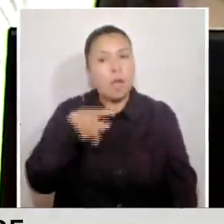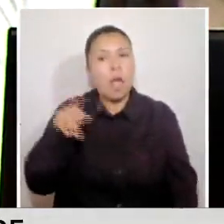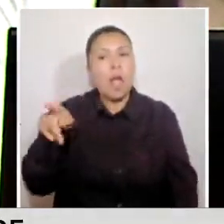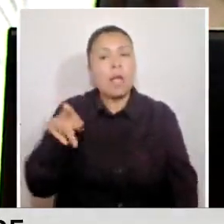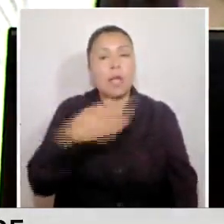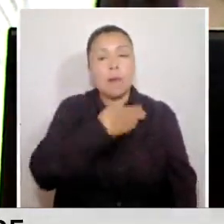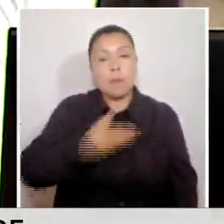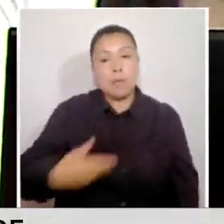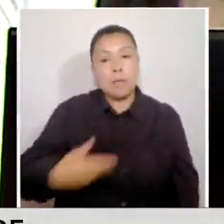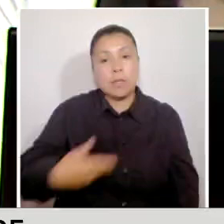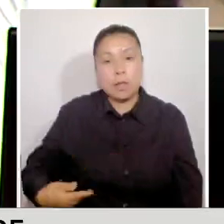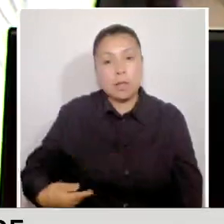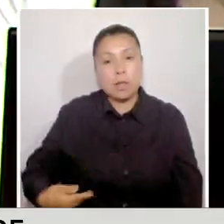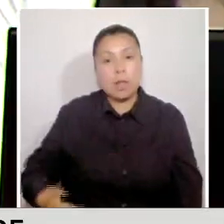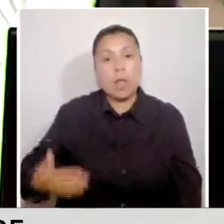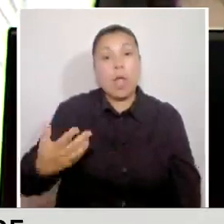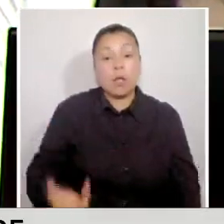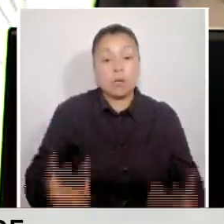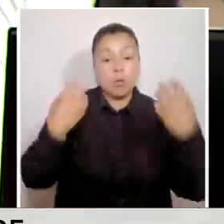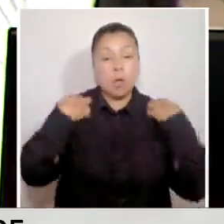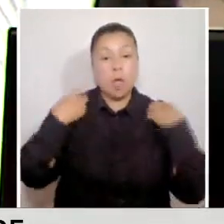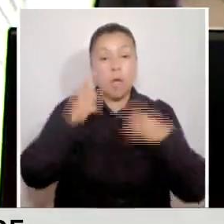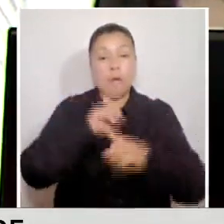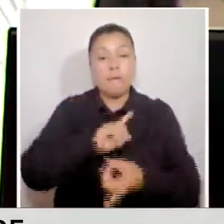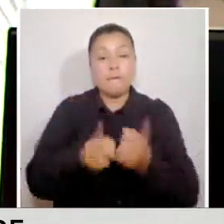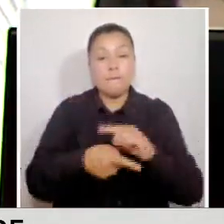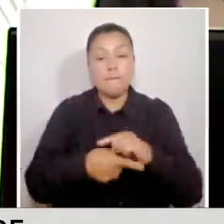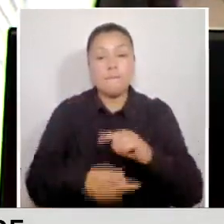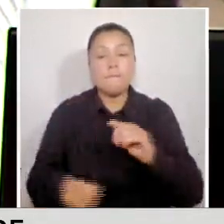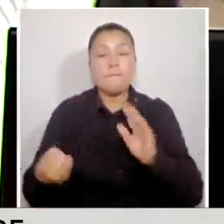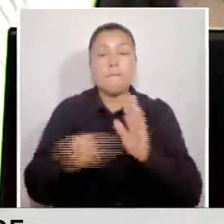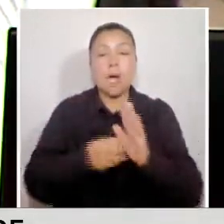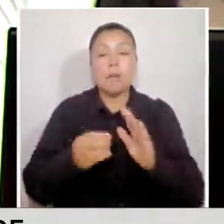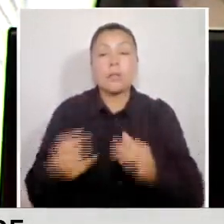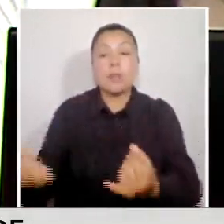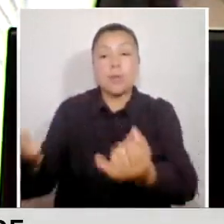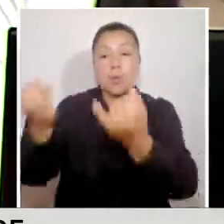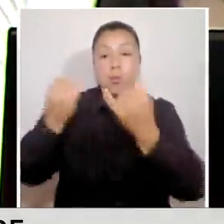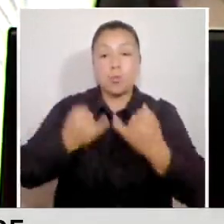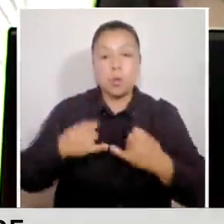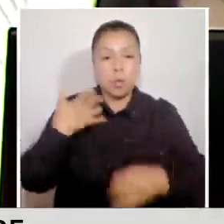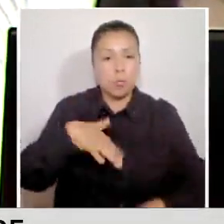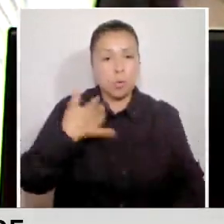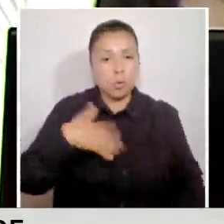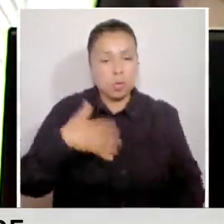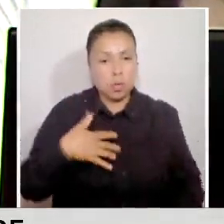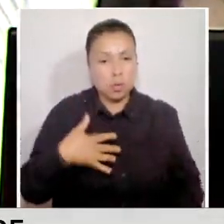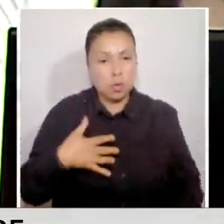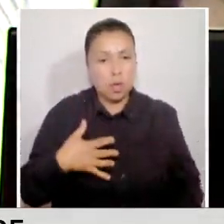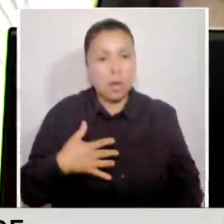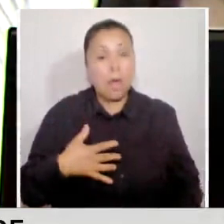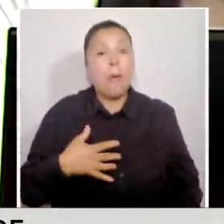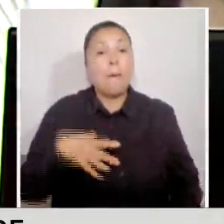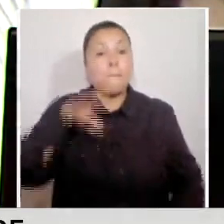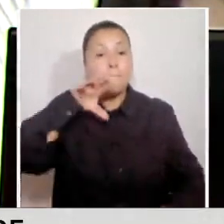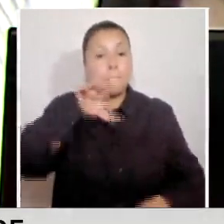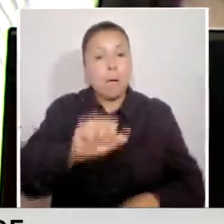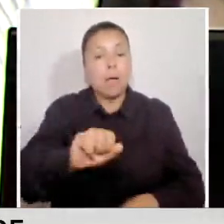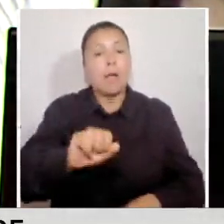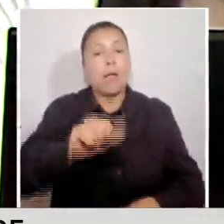determinar va a traducirse en mayor entrega de información vital y fundamental para la persecución penal Muchas